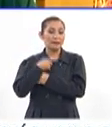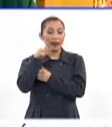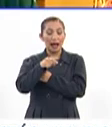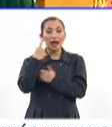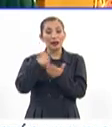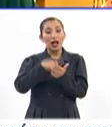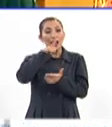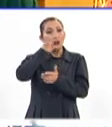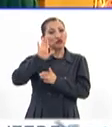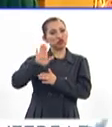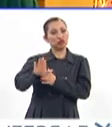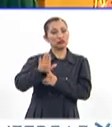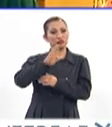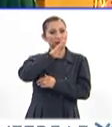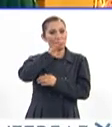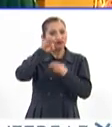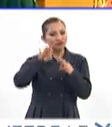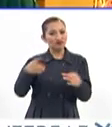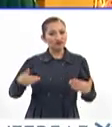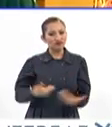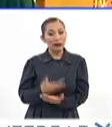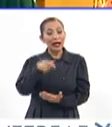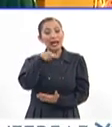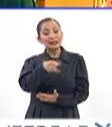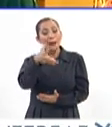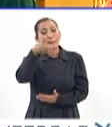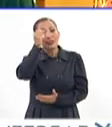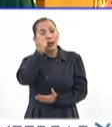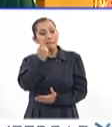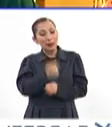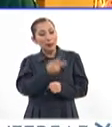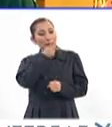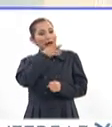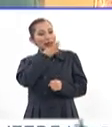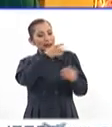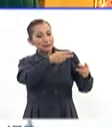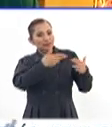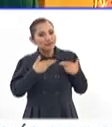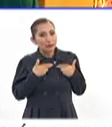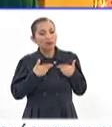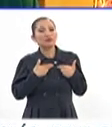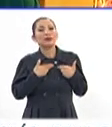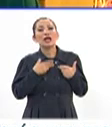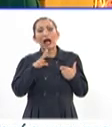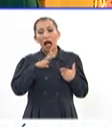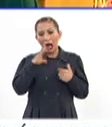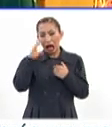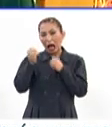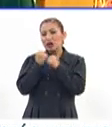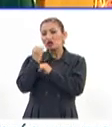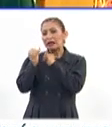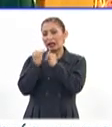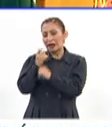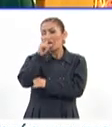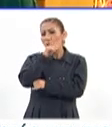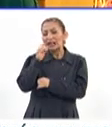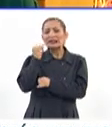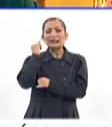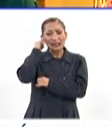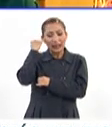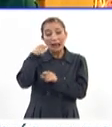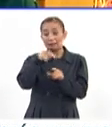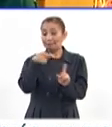en la lengua materna, porque es aquella que aprendemos de nuestros padres. Este Año Internacional de las Lenguas Indígenas